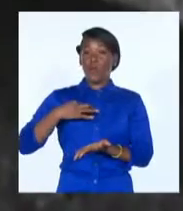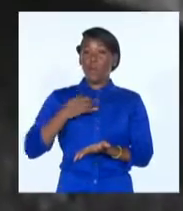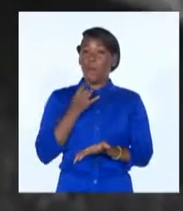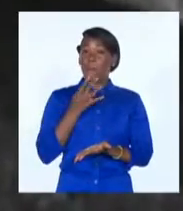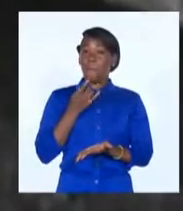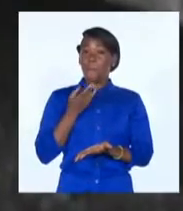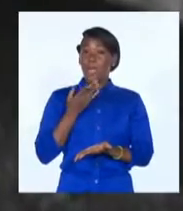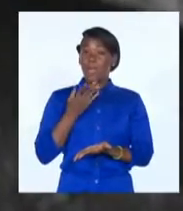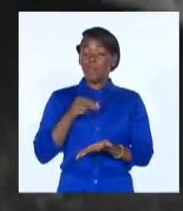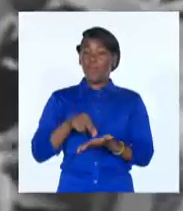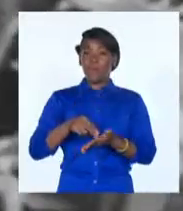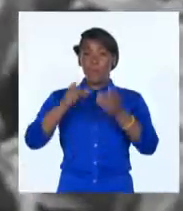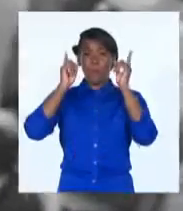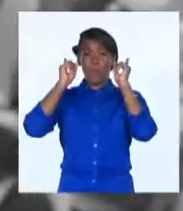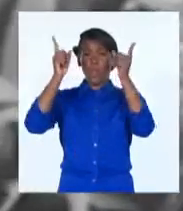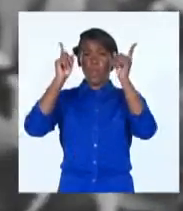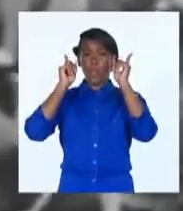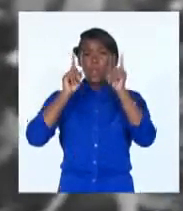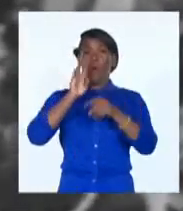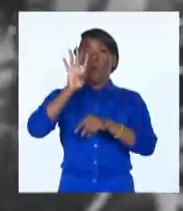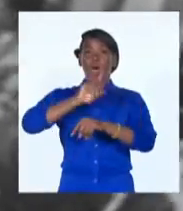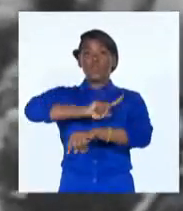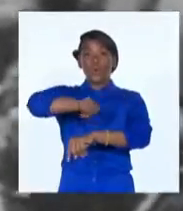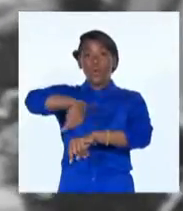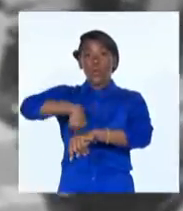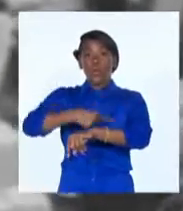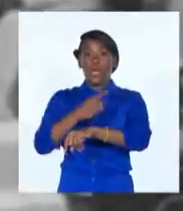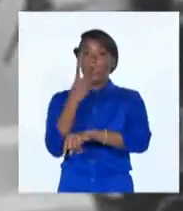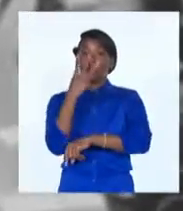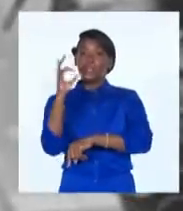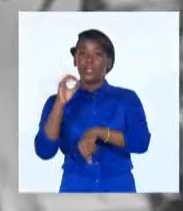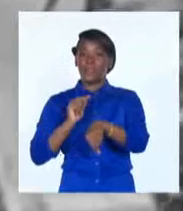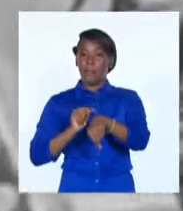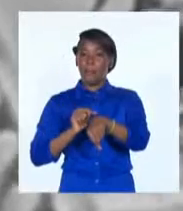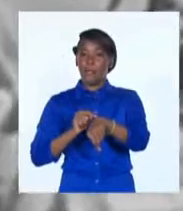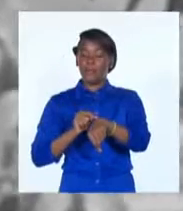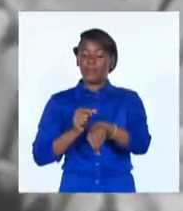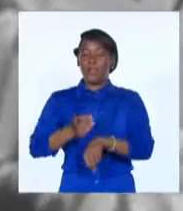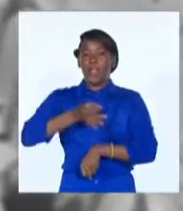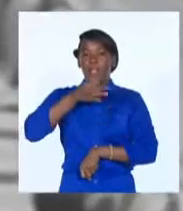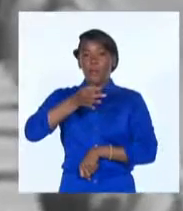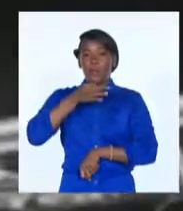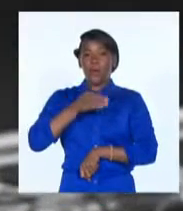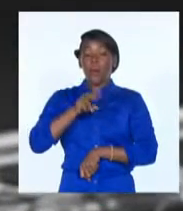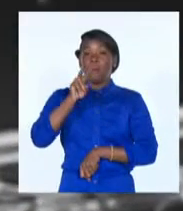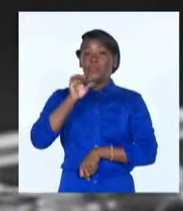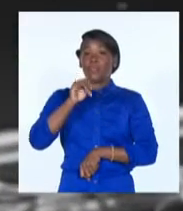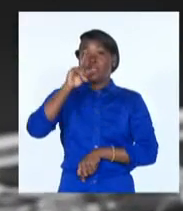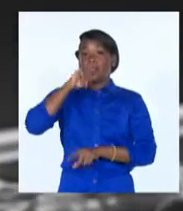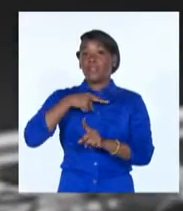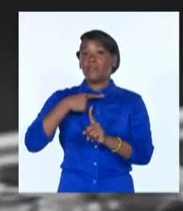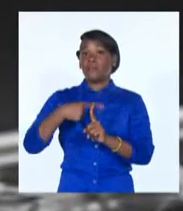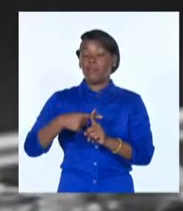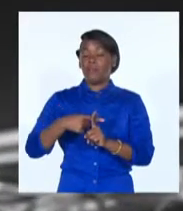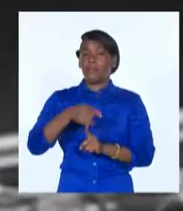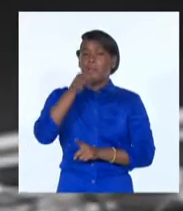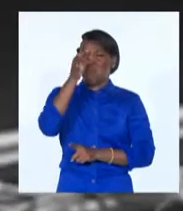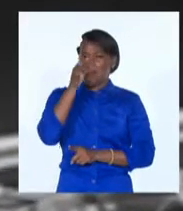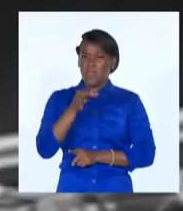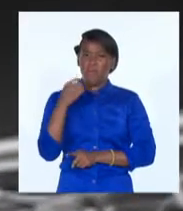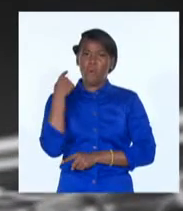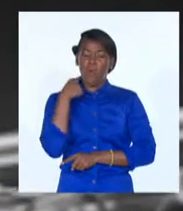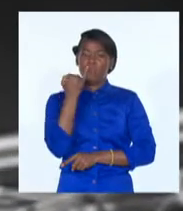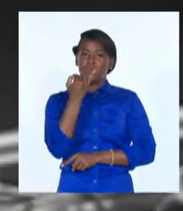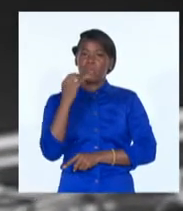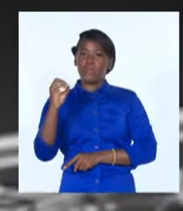Durante 4 horas y 30 minutos, el 27 de septiembre de 1960, en el más extenso y profundo de los discursos